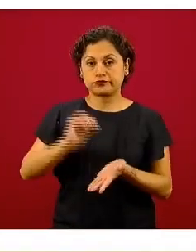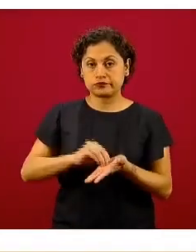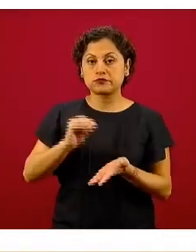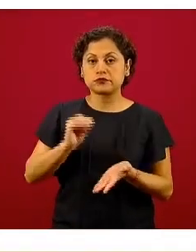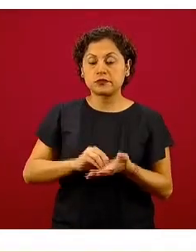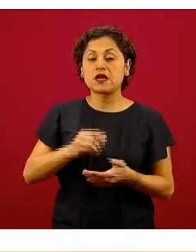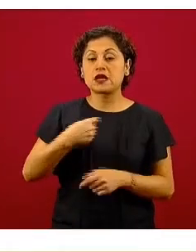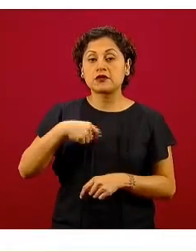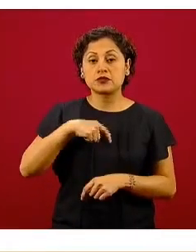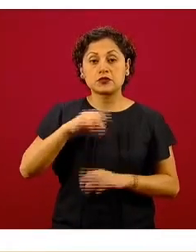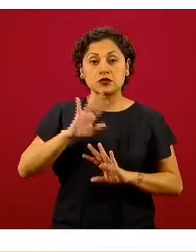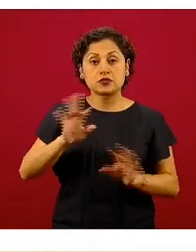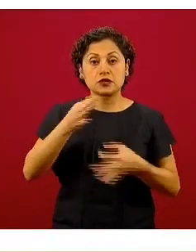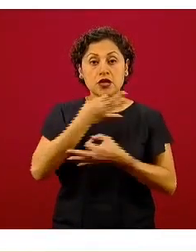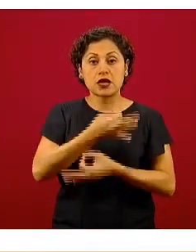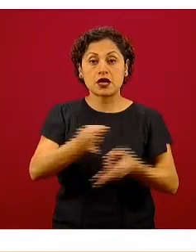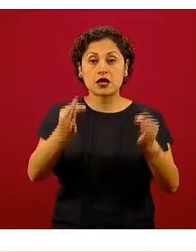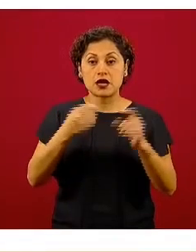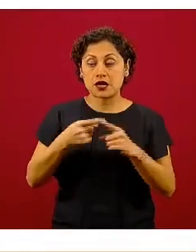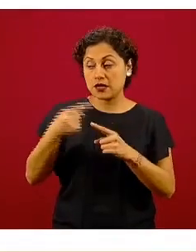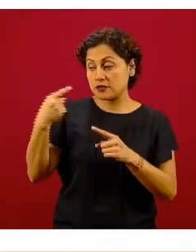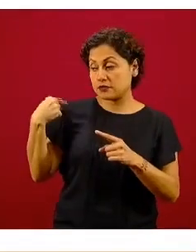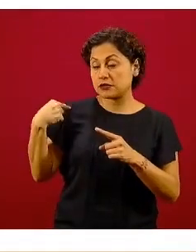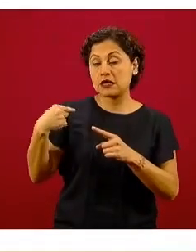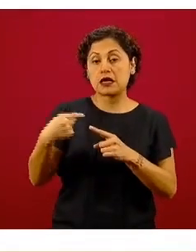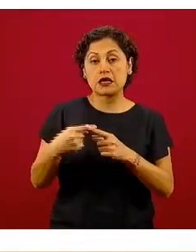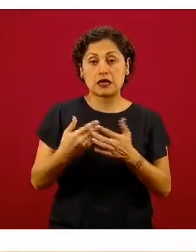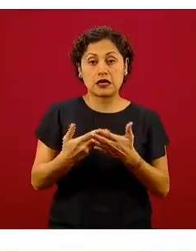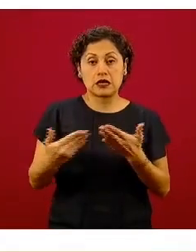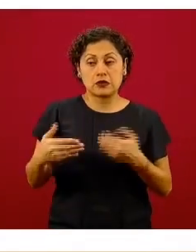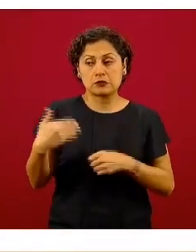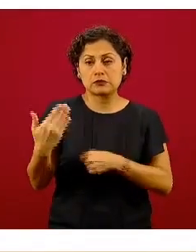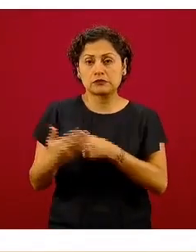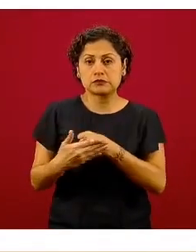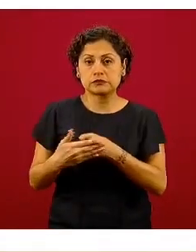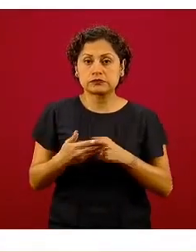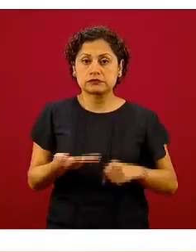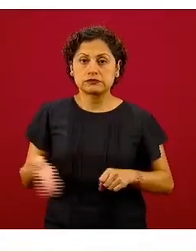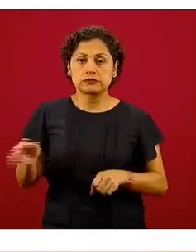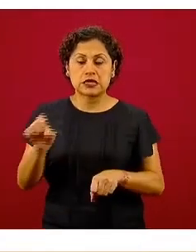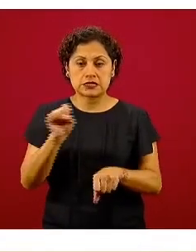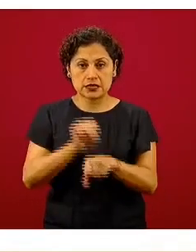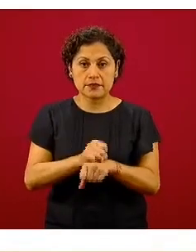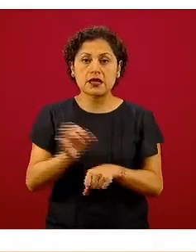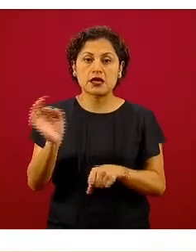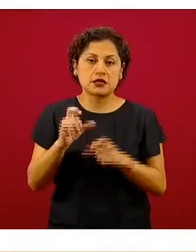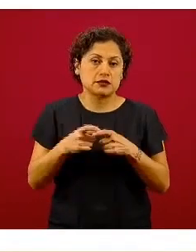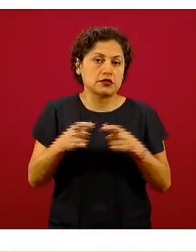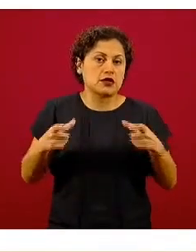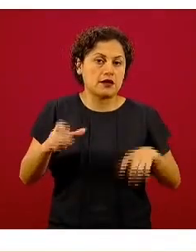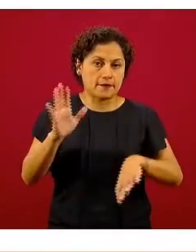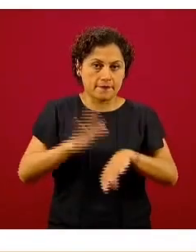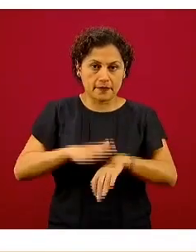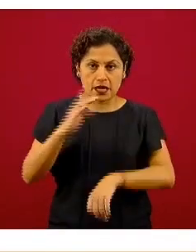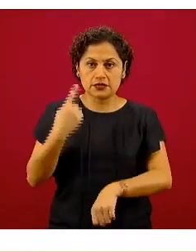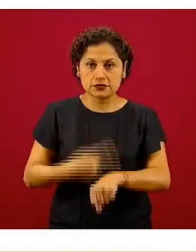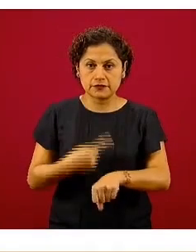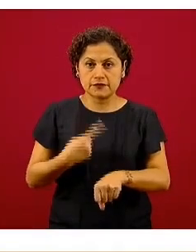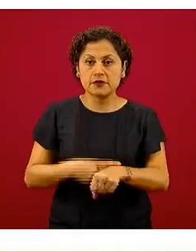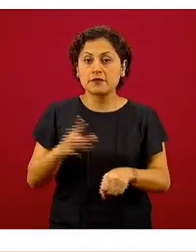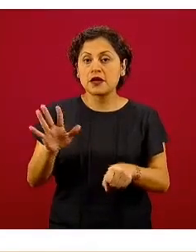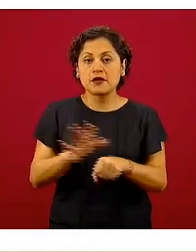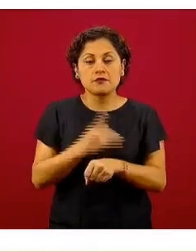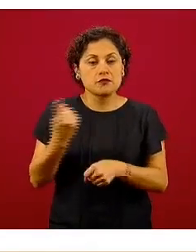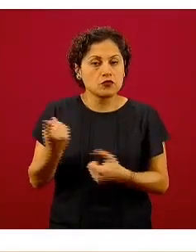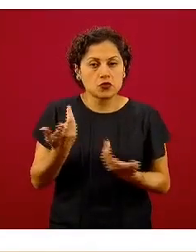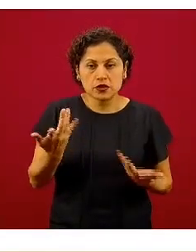los últimos días son días en donde todavía puede haber más casos, dado que no necesariamente una persona demanda atención